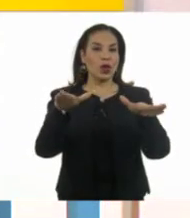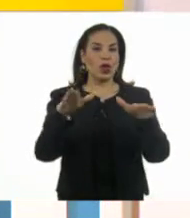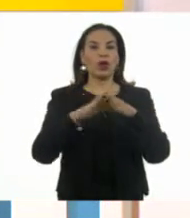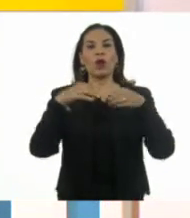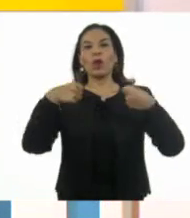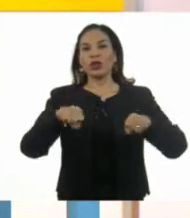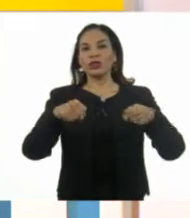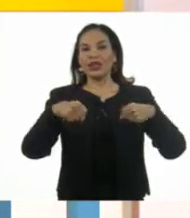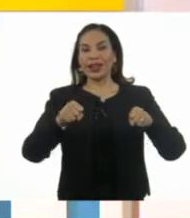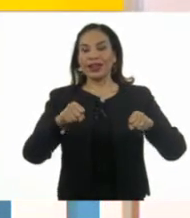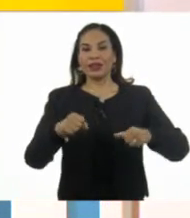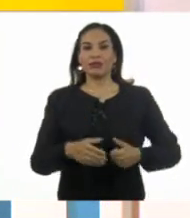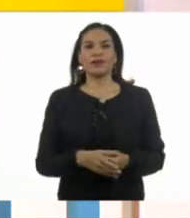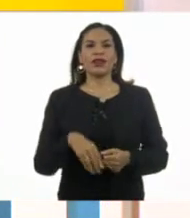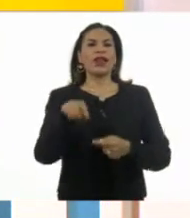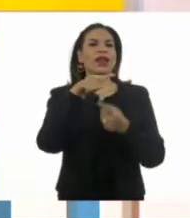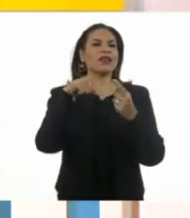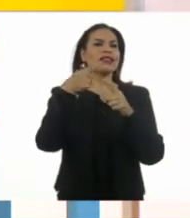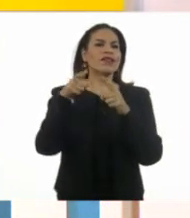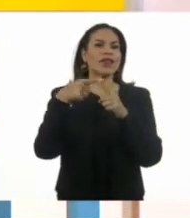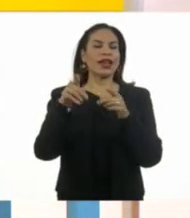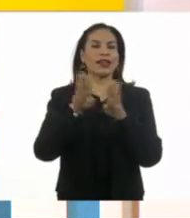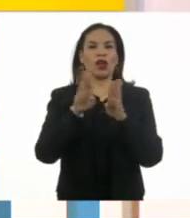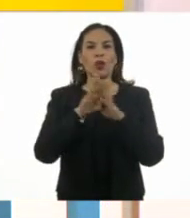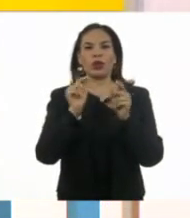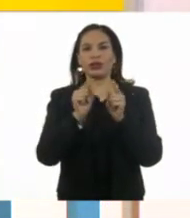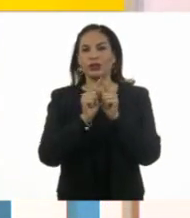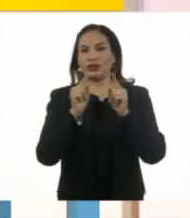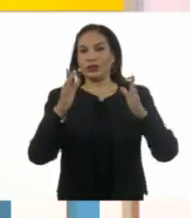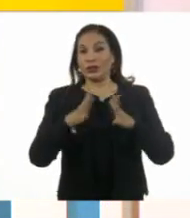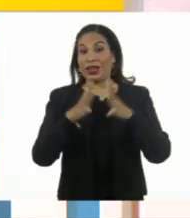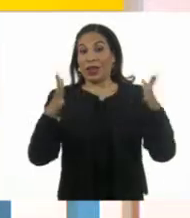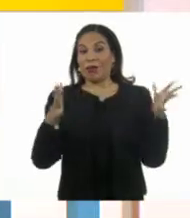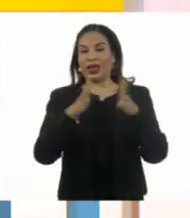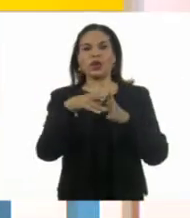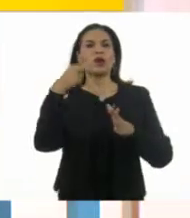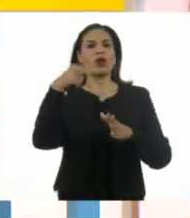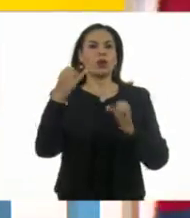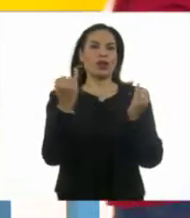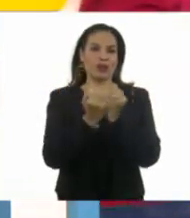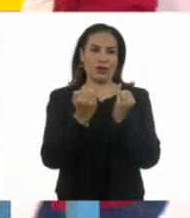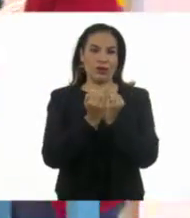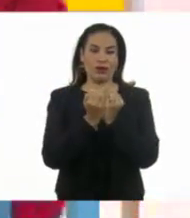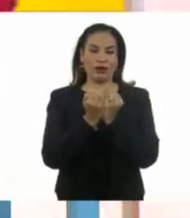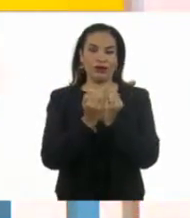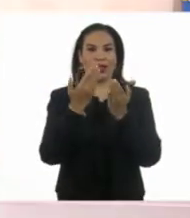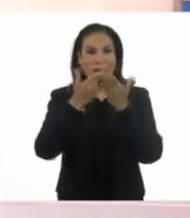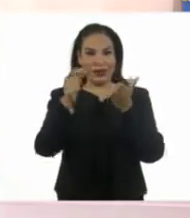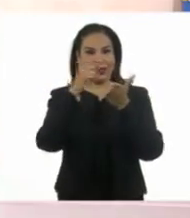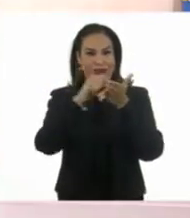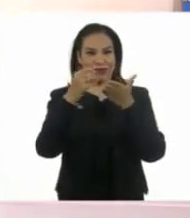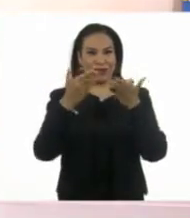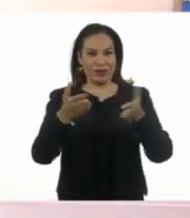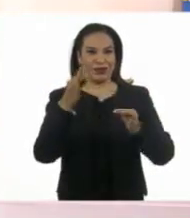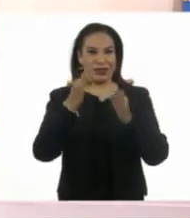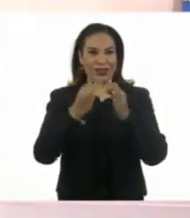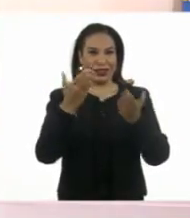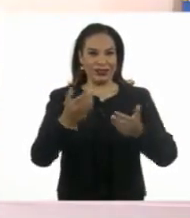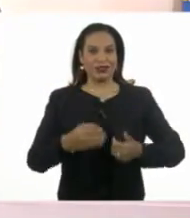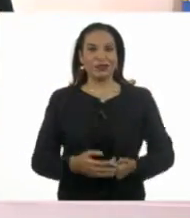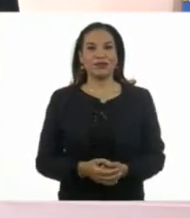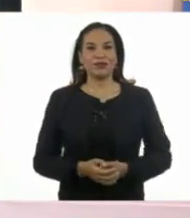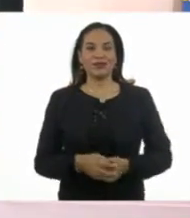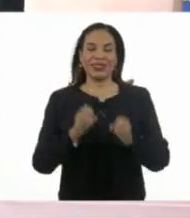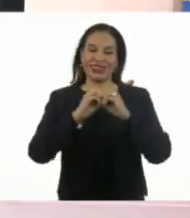y motocicleta, que son de diferente tamaño y su nombre también. Vamos a anotarlo. Listo. ¿Me permites? Vamos a anotar